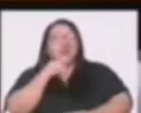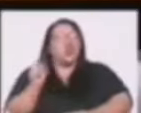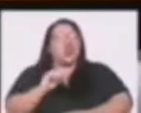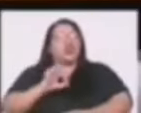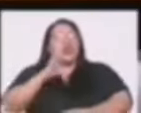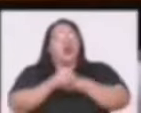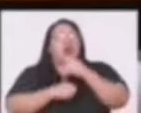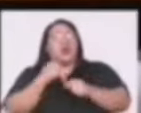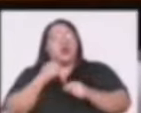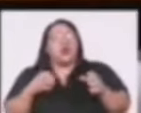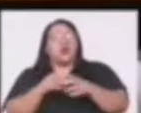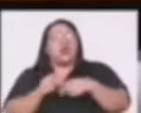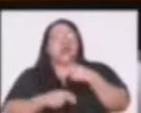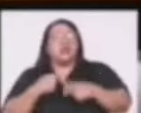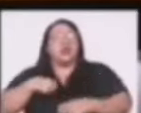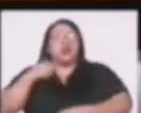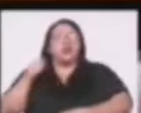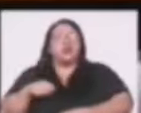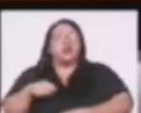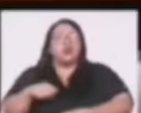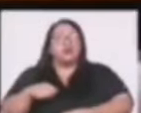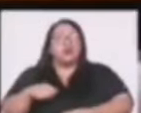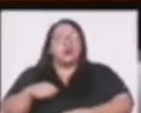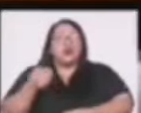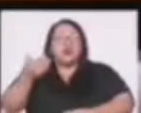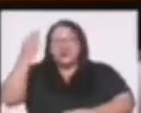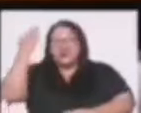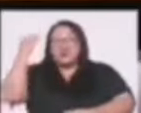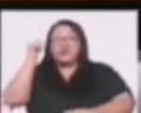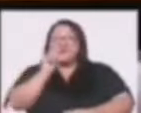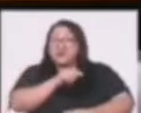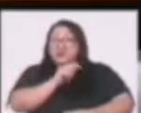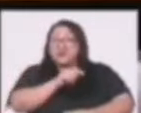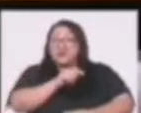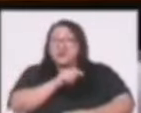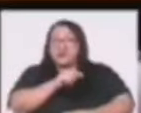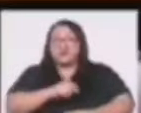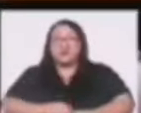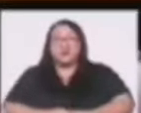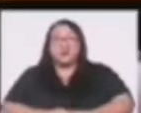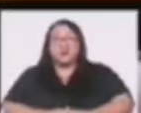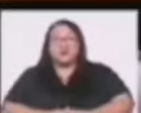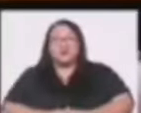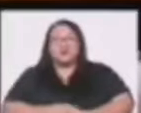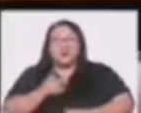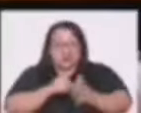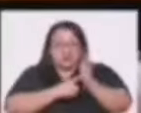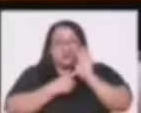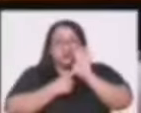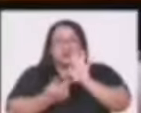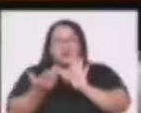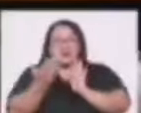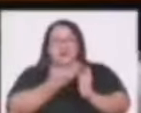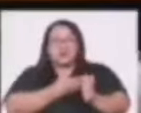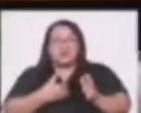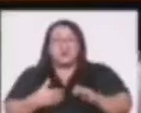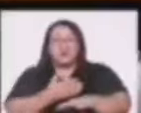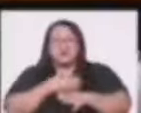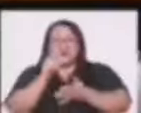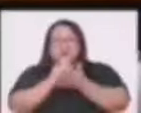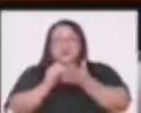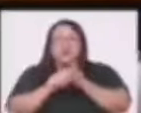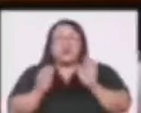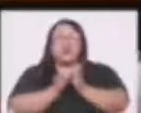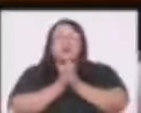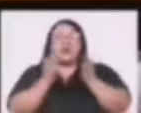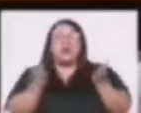señala 5 años para la Junta Nacional de Justicia, en aquellos momentos, y le muestro, presidente, lo que escribía en